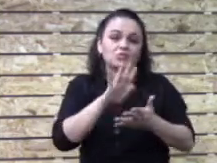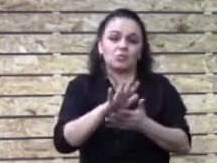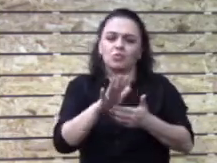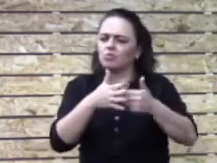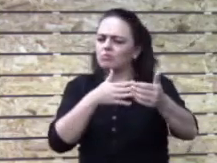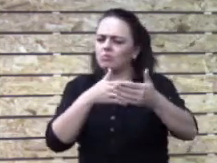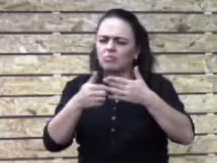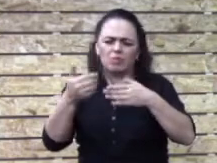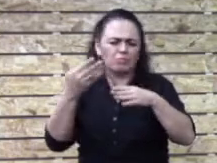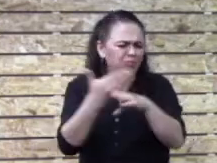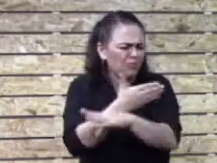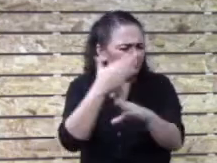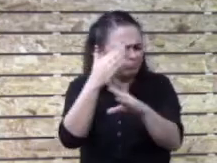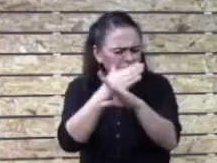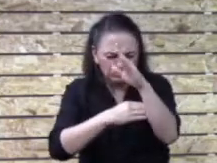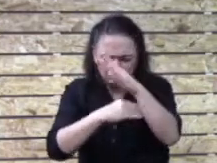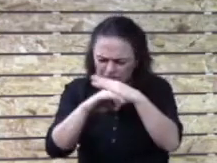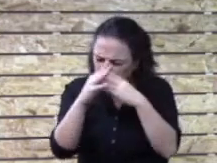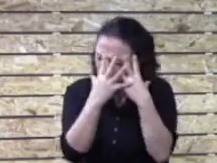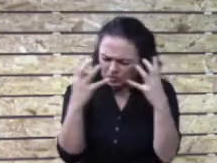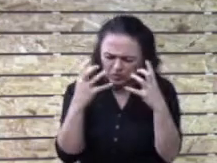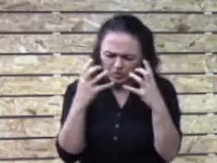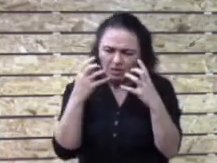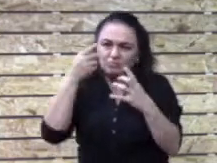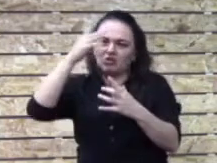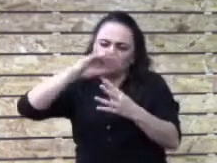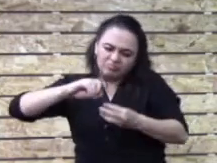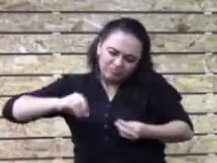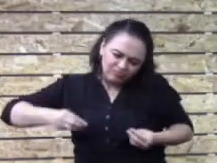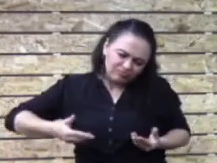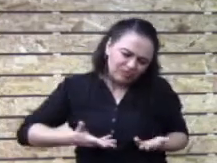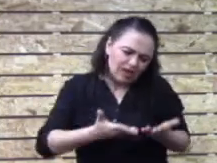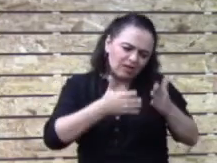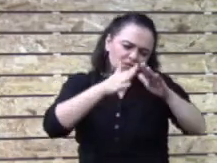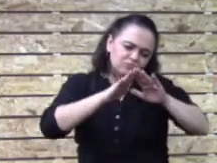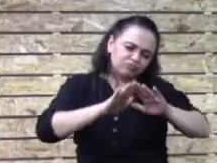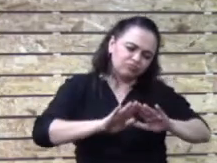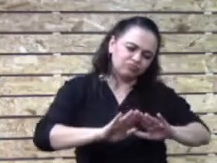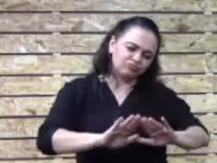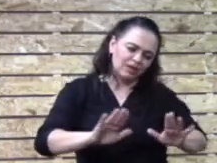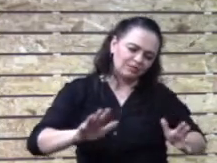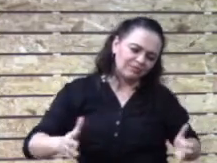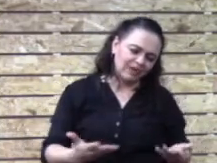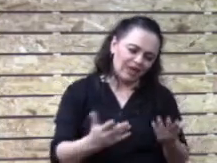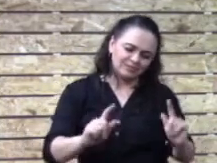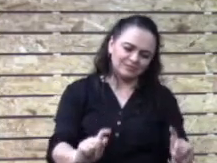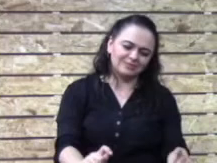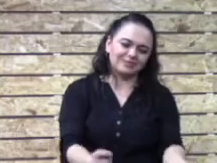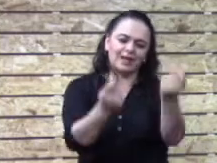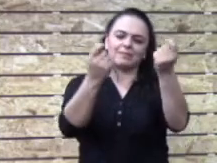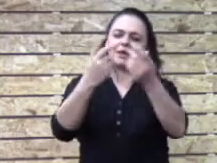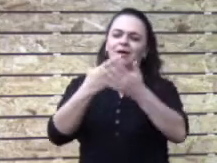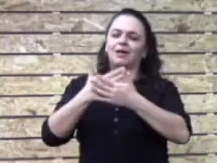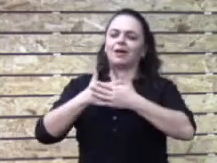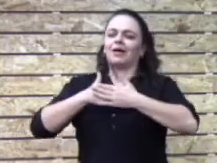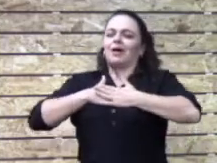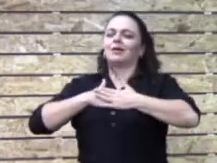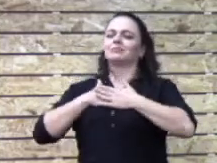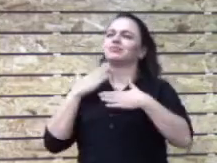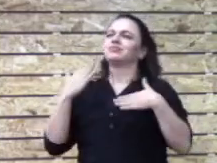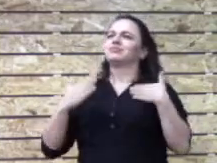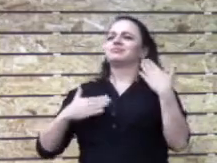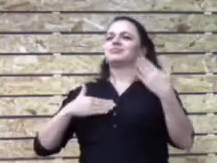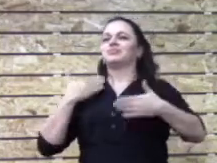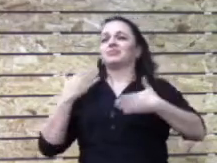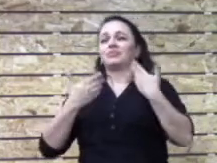el texto, y le haré gozar de mi salvación. ¿No le parece maravilloso que podamos gozar de